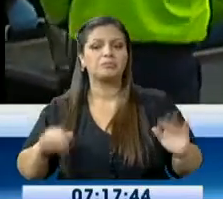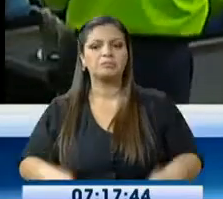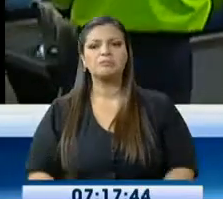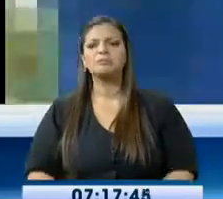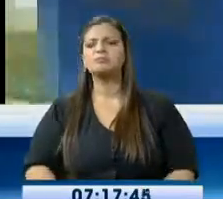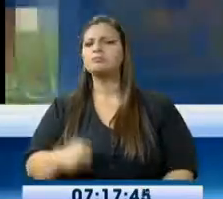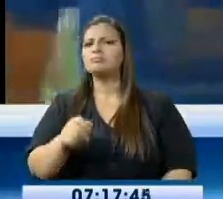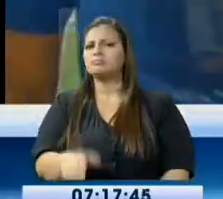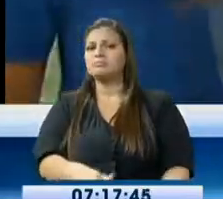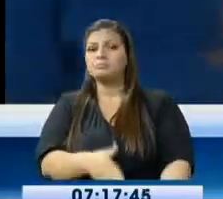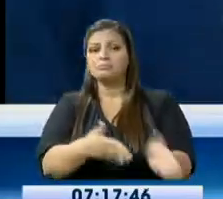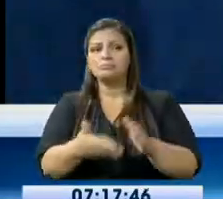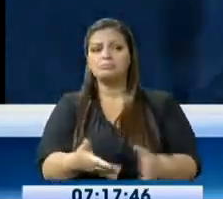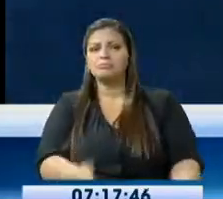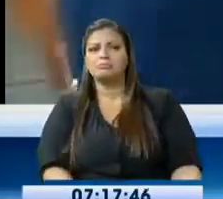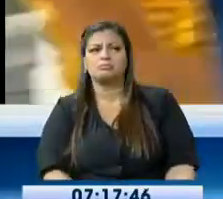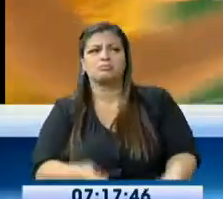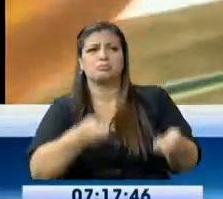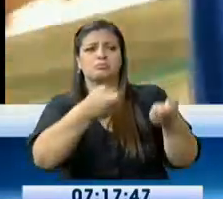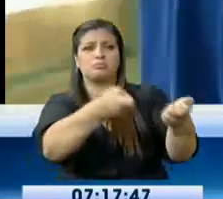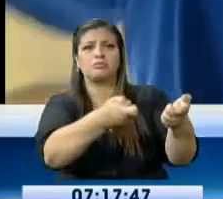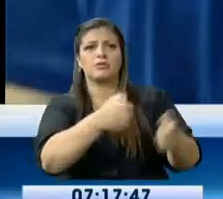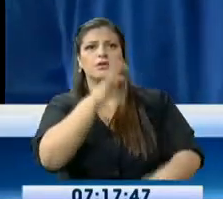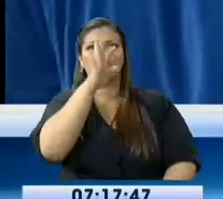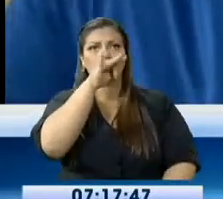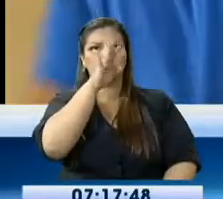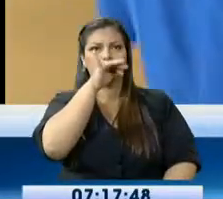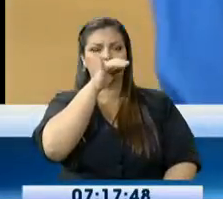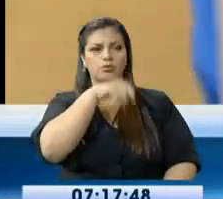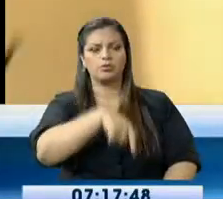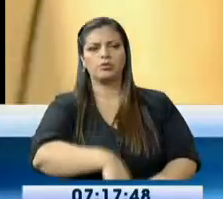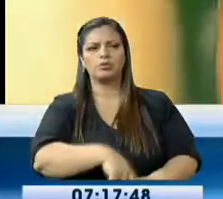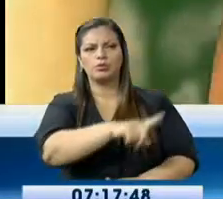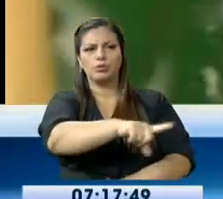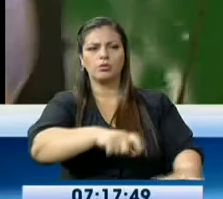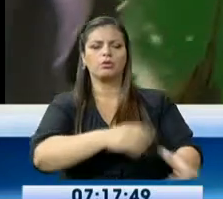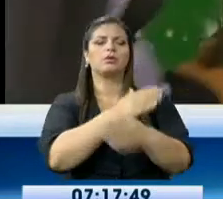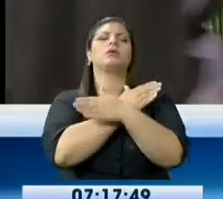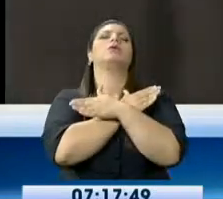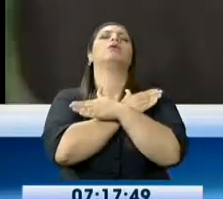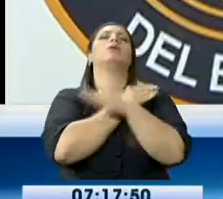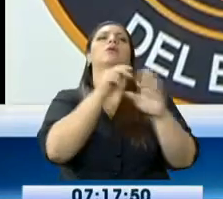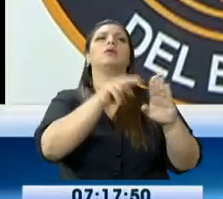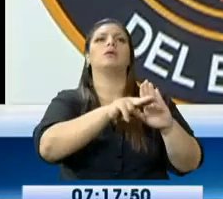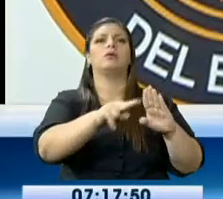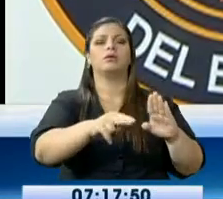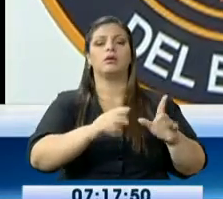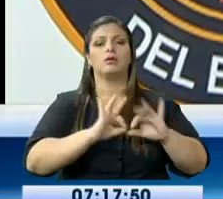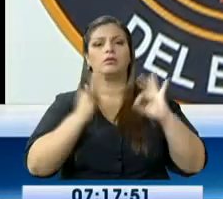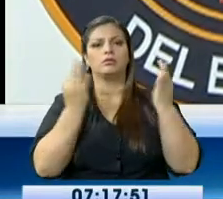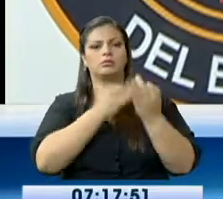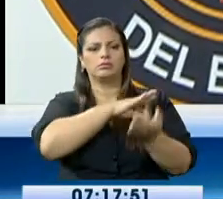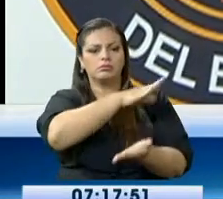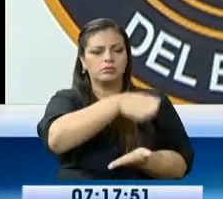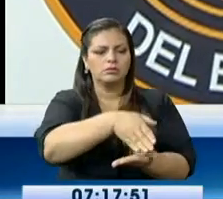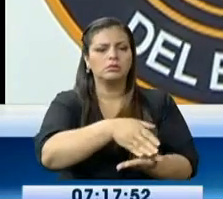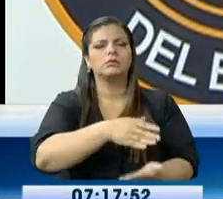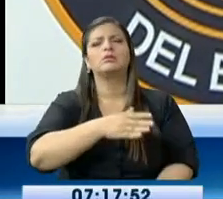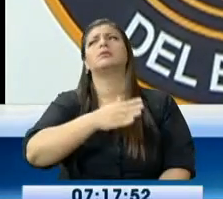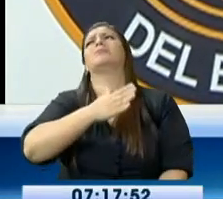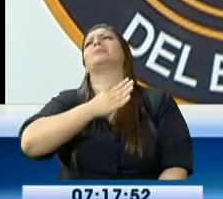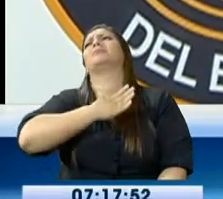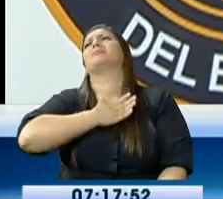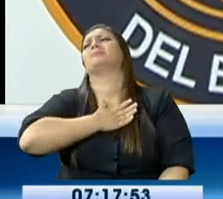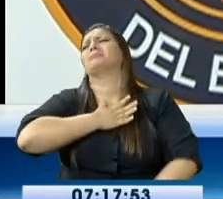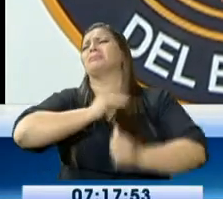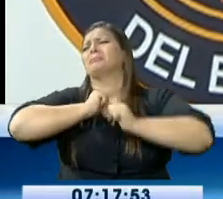tránsito, donde sus familiares debieron enfrentar la difícil tarea de reconocer sus restos. Según los comentarios de los testigos del lugar, parece